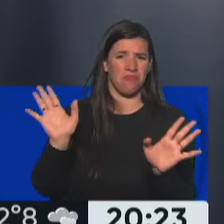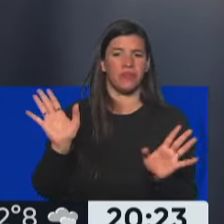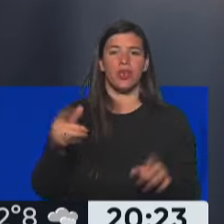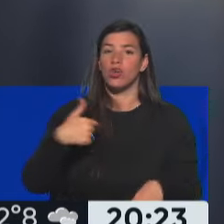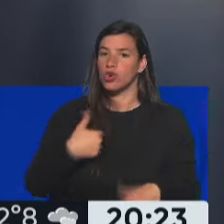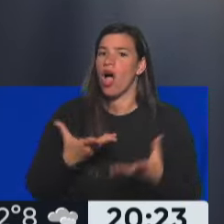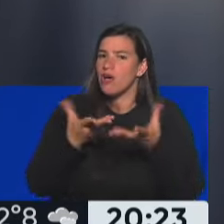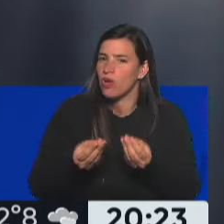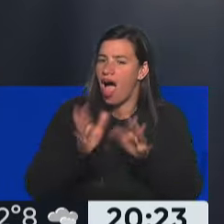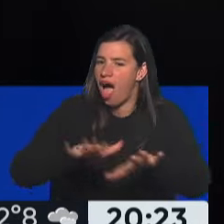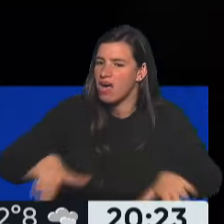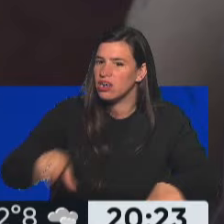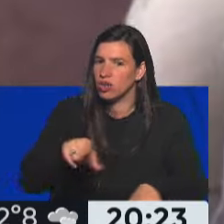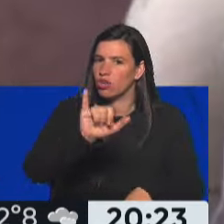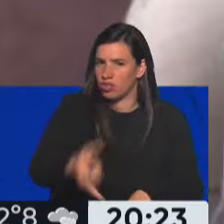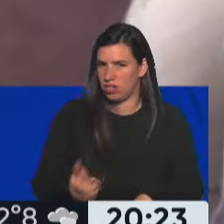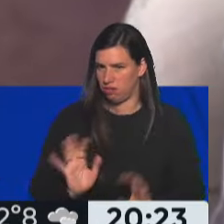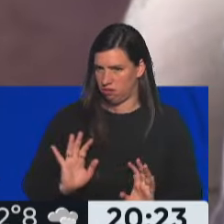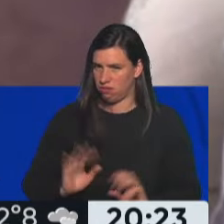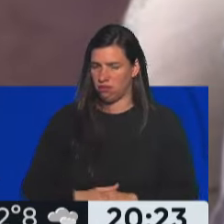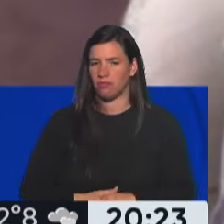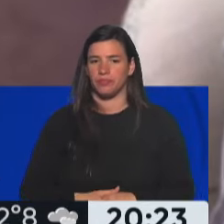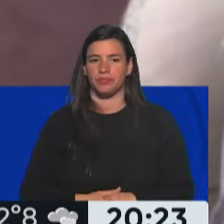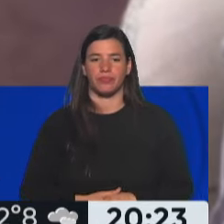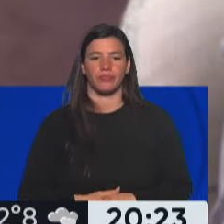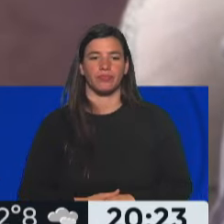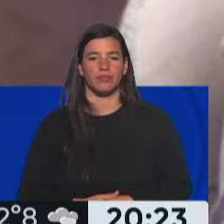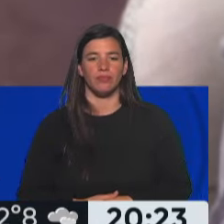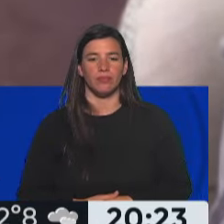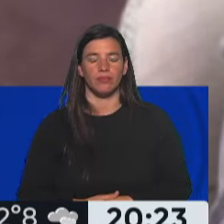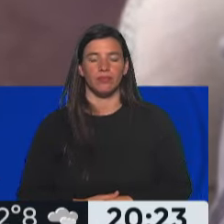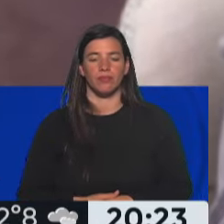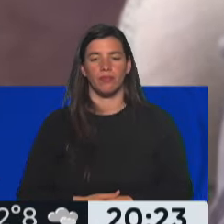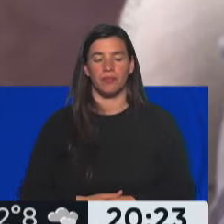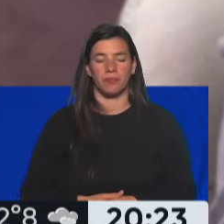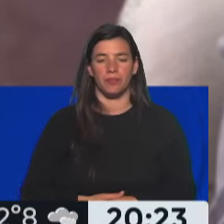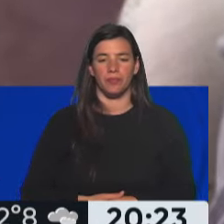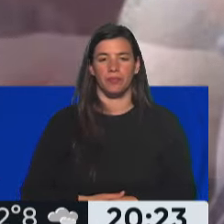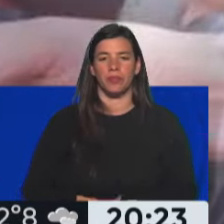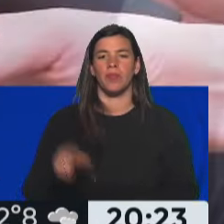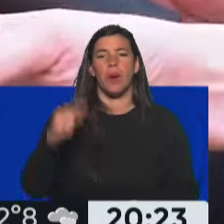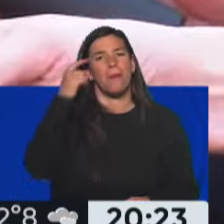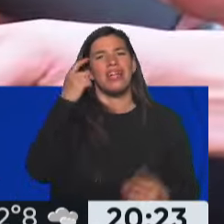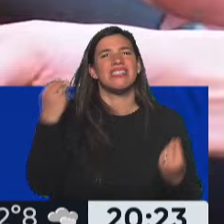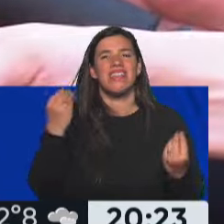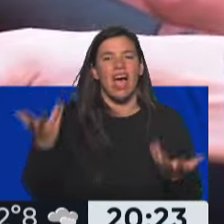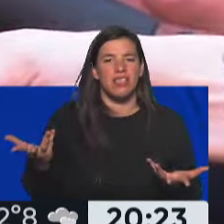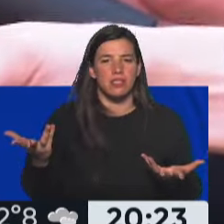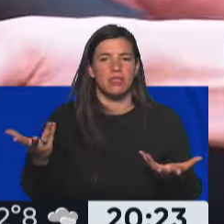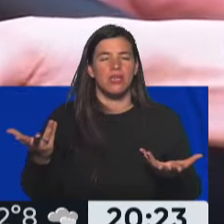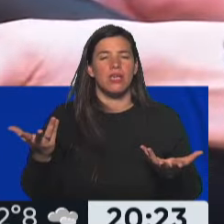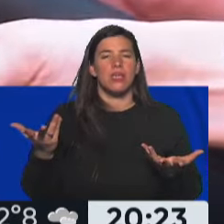pagar los platos rotos de los padres. ¿Qué piensa un cortocircuito? A eso me refiero, que se prendió fuego.